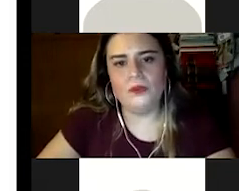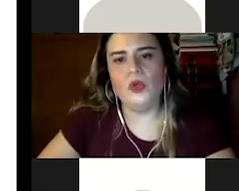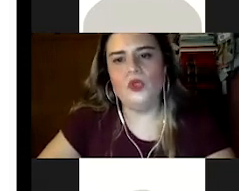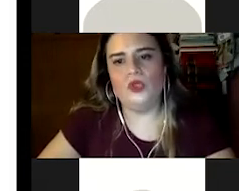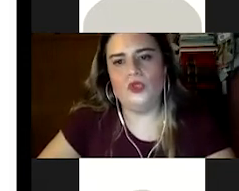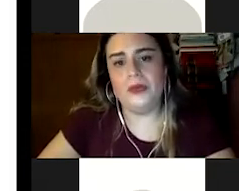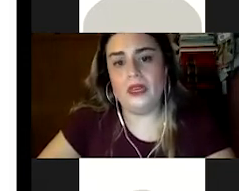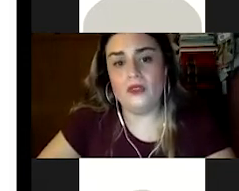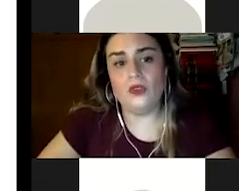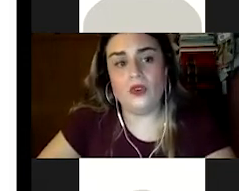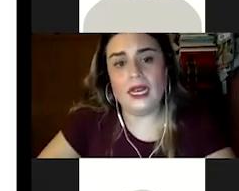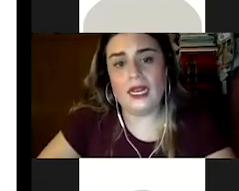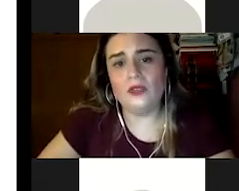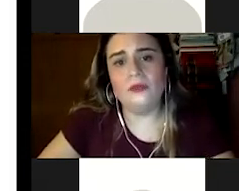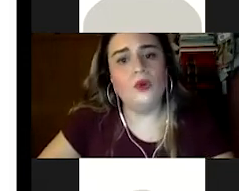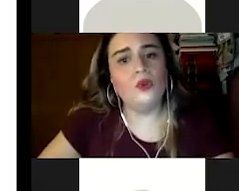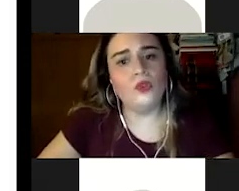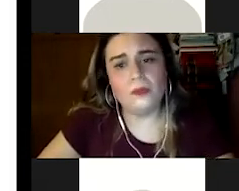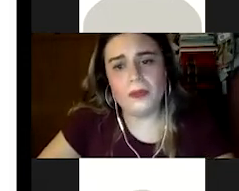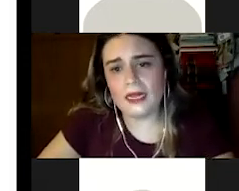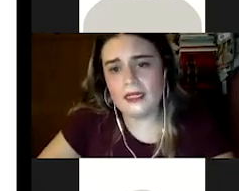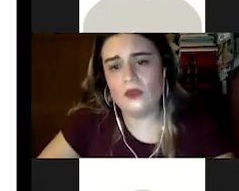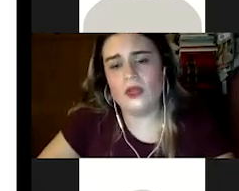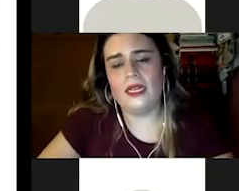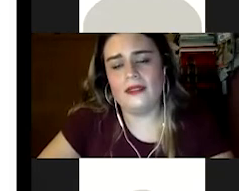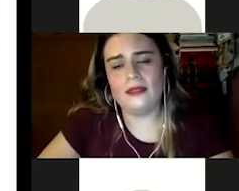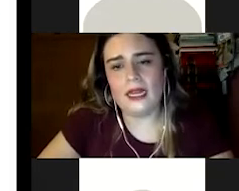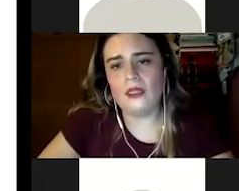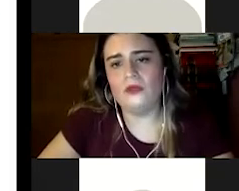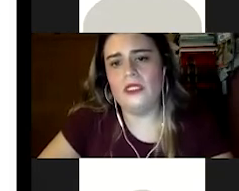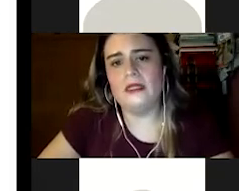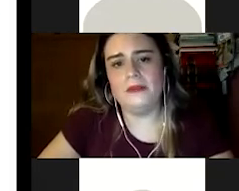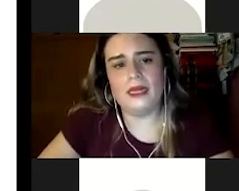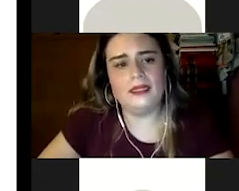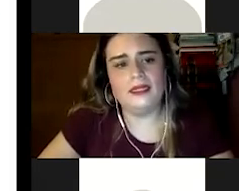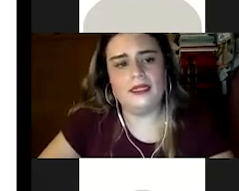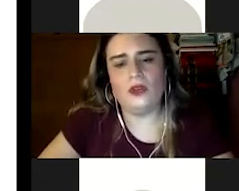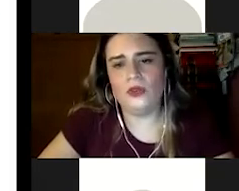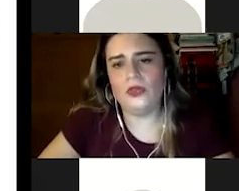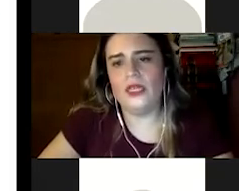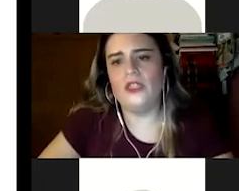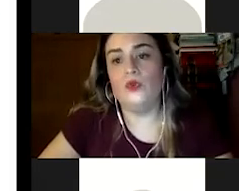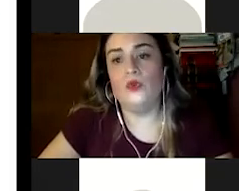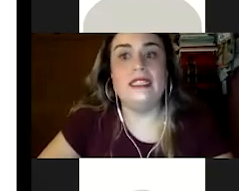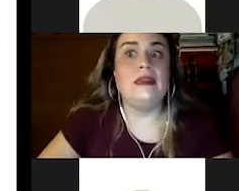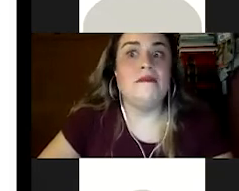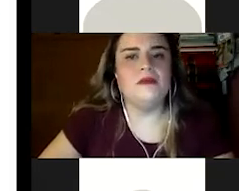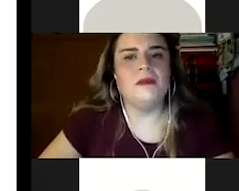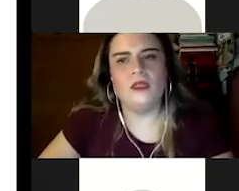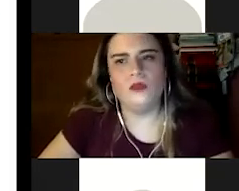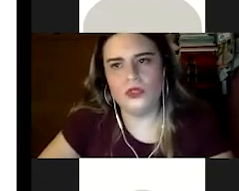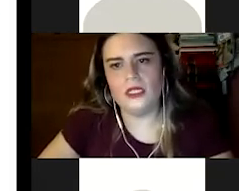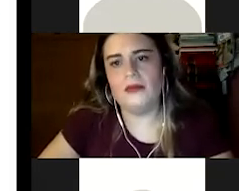Son pocos los gobiernos locales, son pocos los planes estatales o municipales de desarrollo que han hecho esta